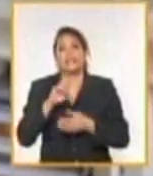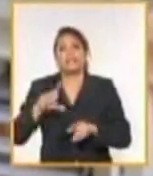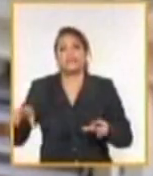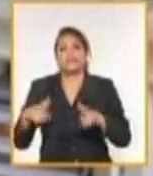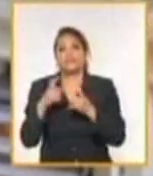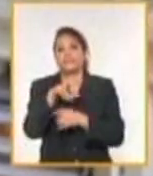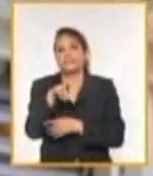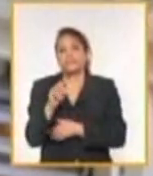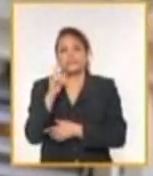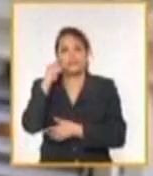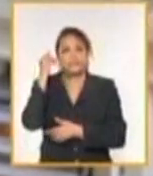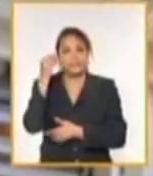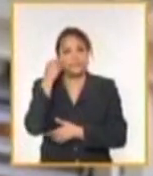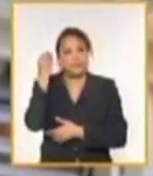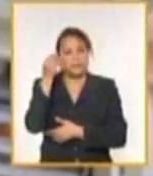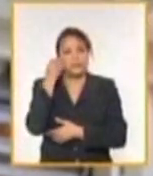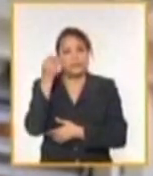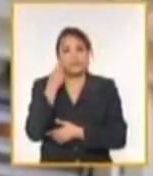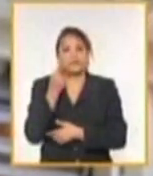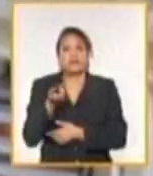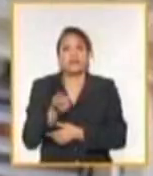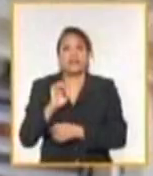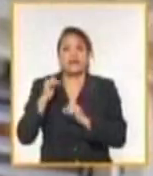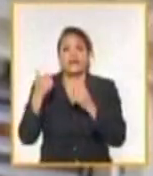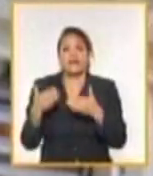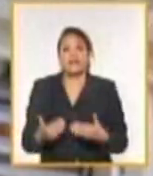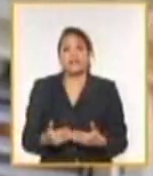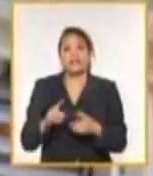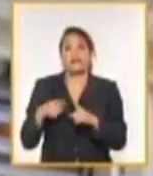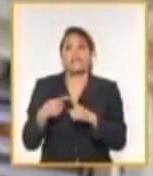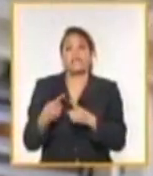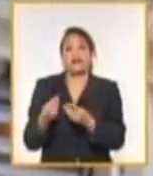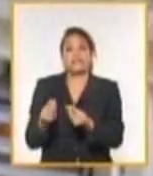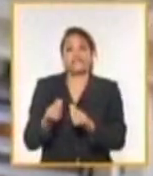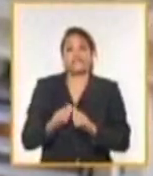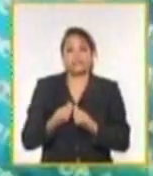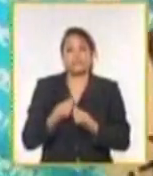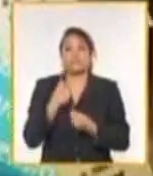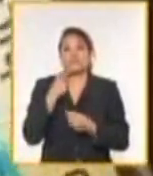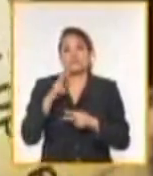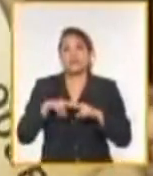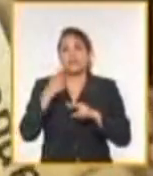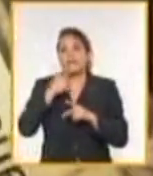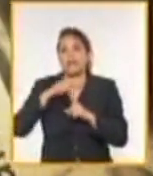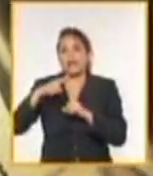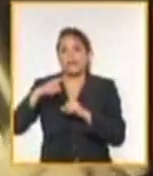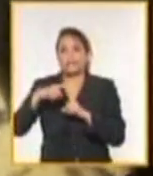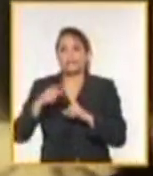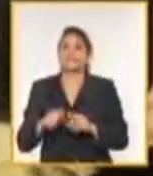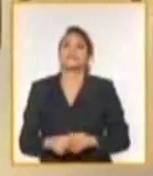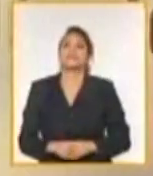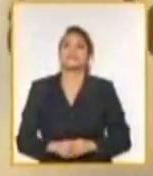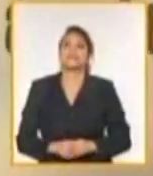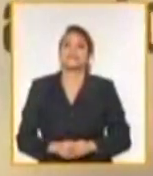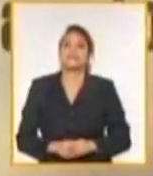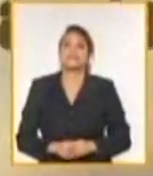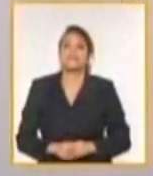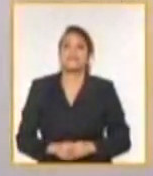el pensamiento, la ética y el legado que nos dejara Armando Hart.